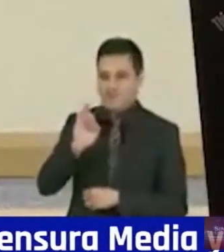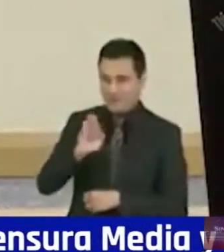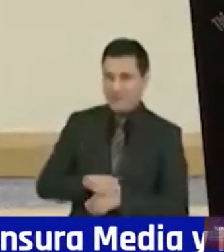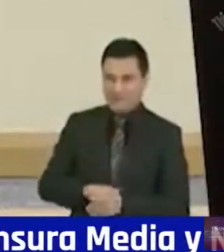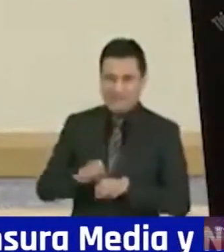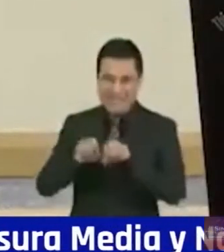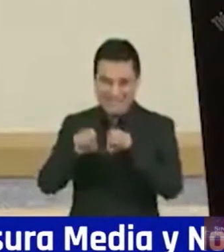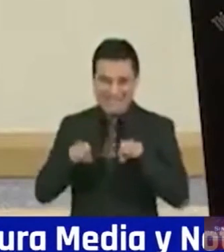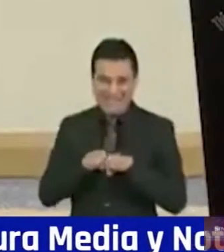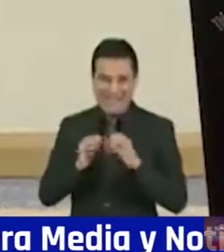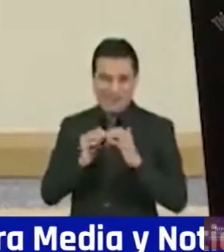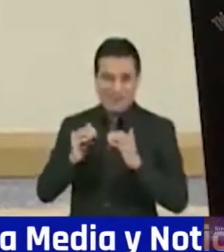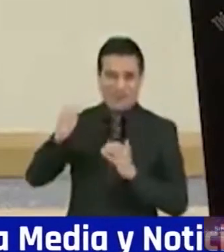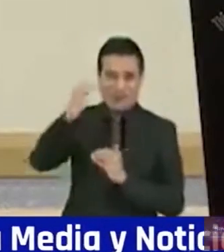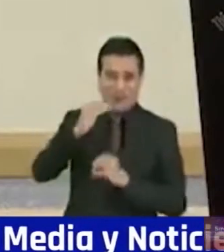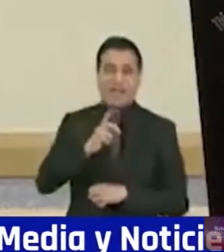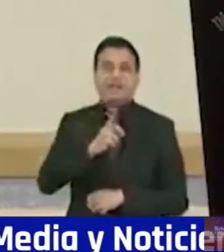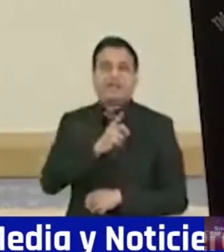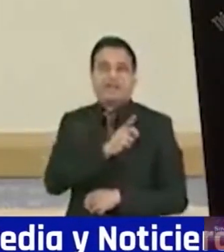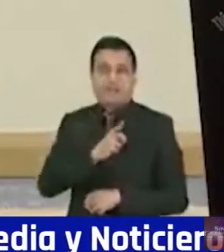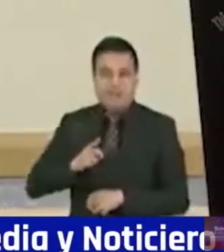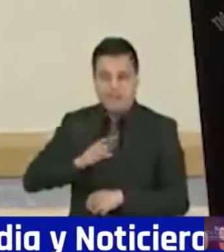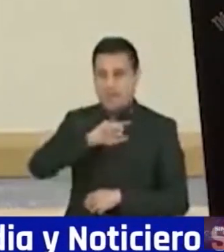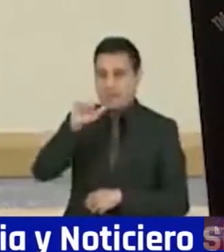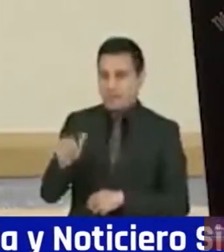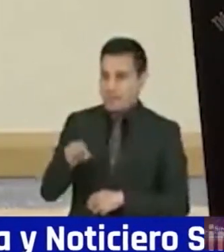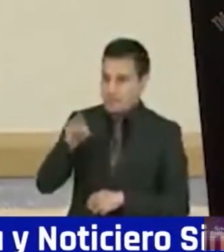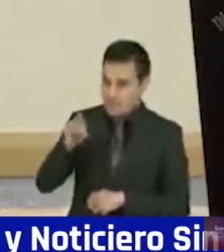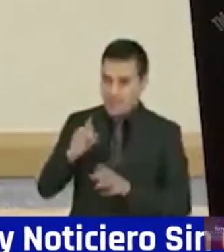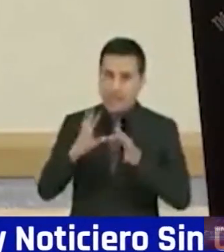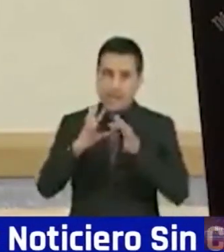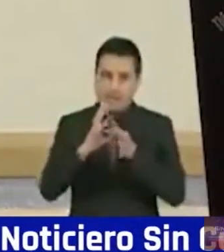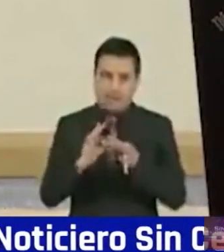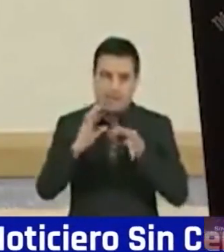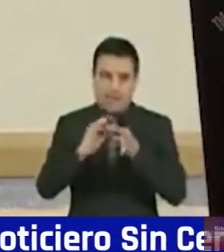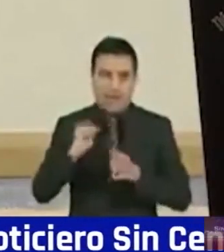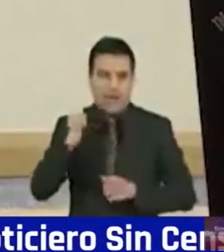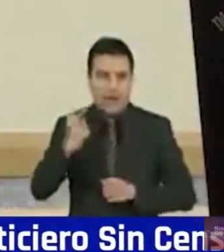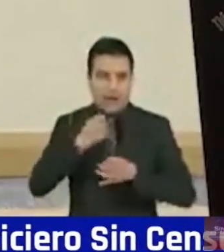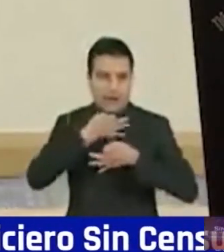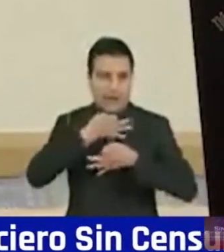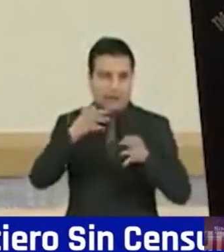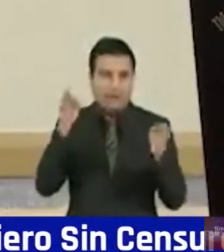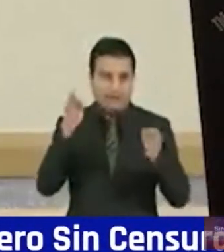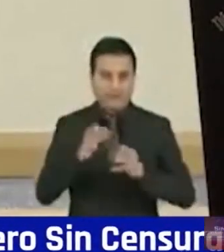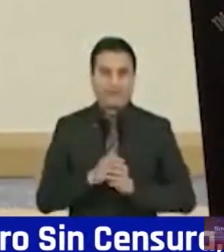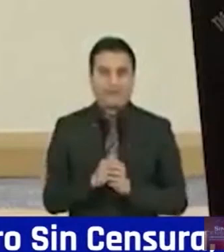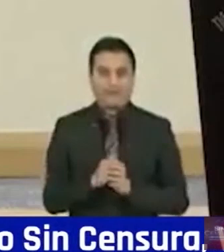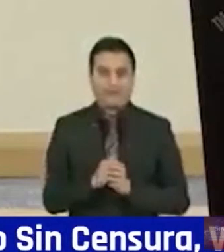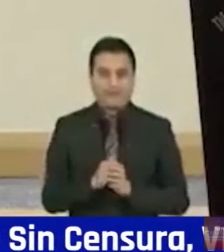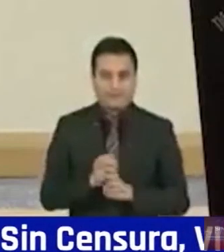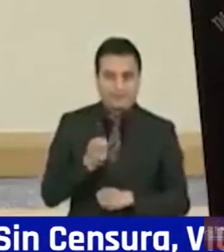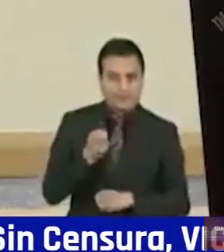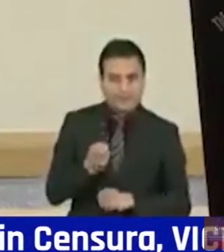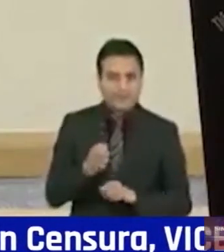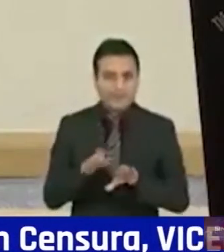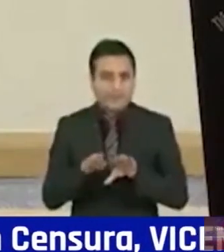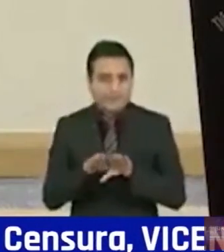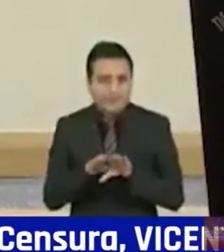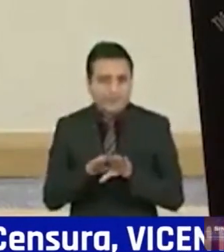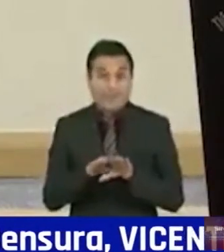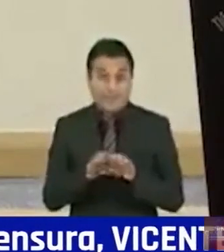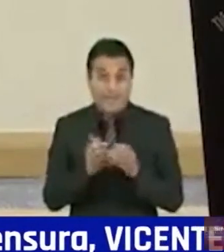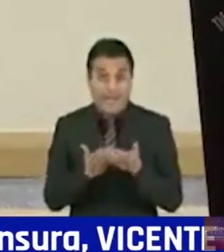Sala Superior, se pronuncie sobre este ejercicio de participación ciudadana de manera definitiva. Para ello, el acuerdo que